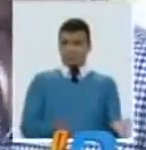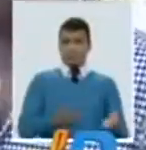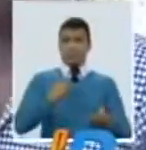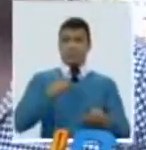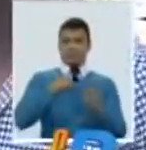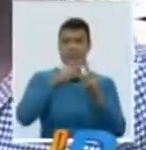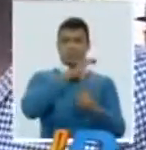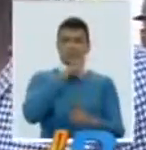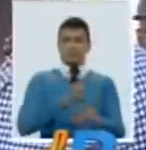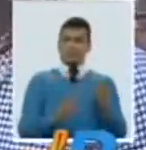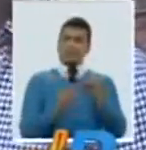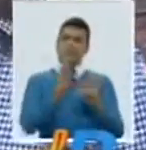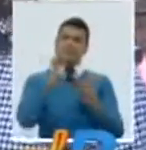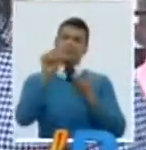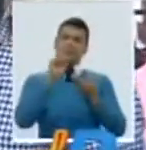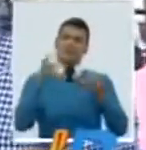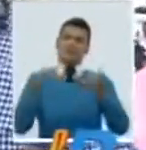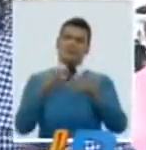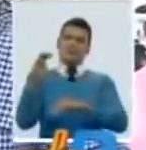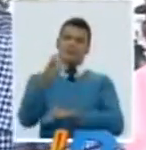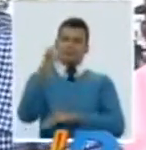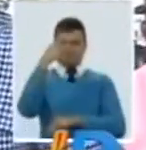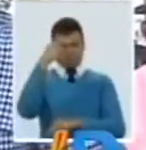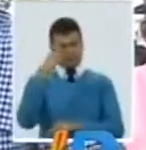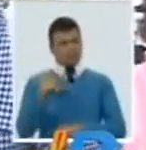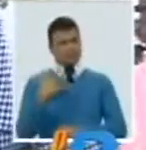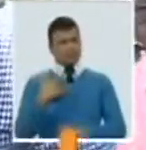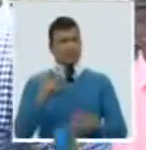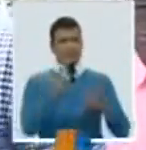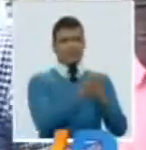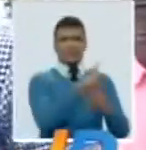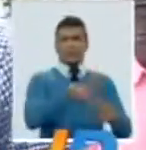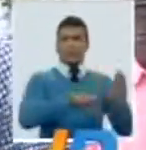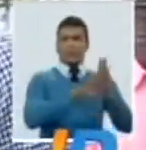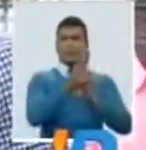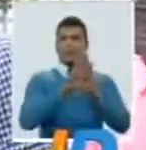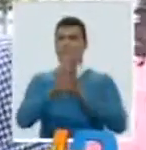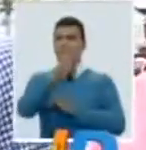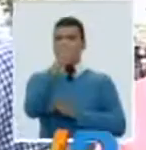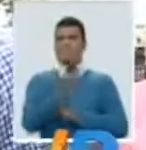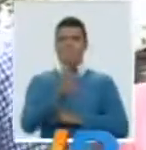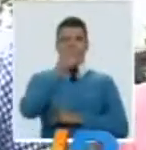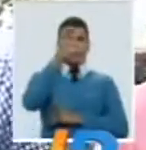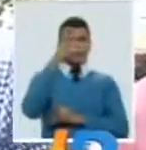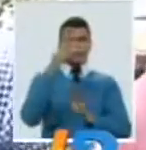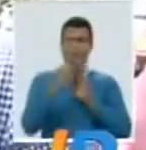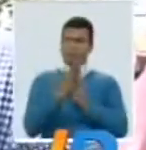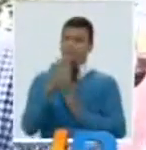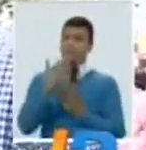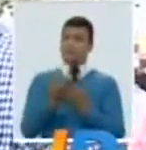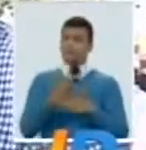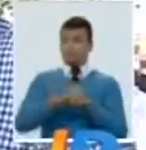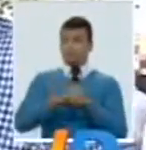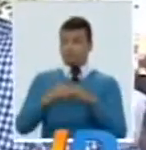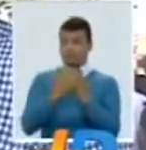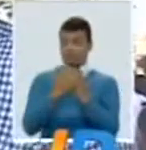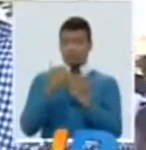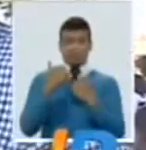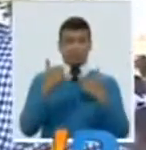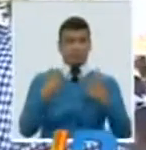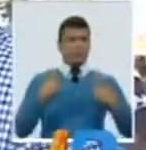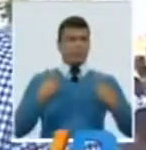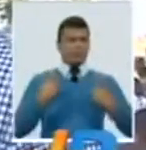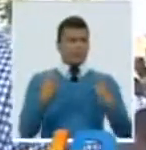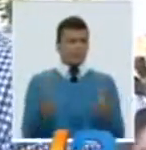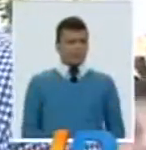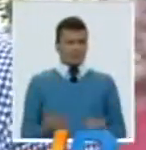un poco del presente de la selección, ¿qué le causa, qué siente de ver a sus amigos triunfar en Brasil? Bueno, muchas gracias por la invitación, contento de disfrutar